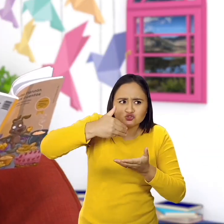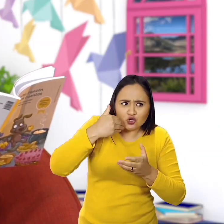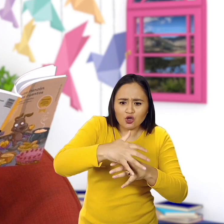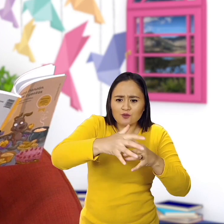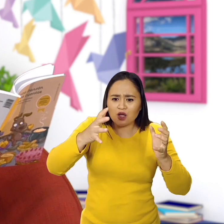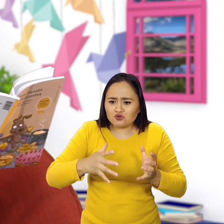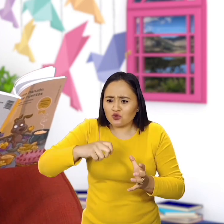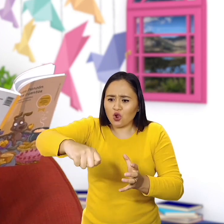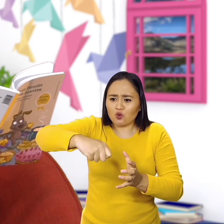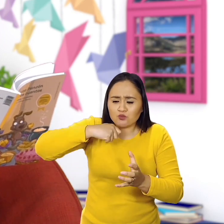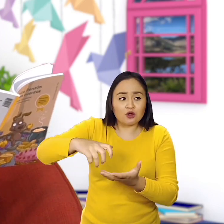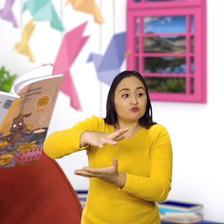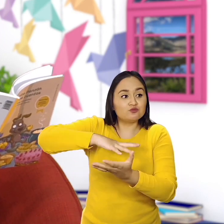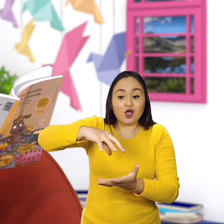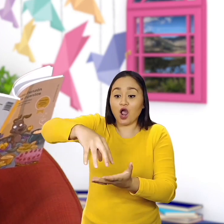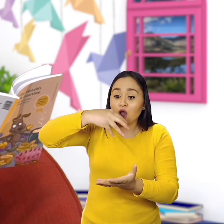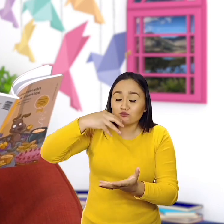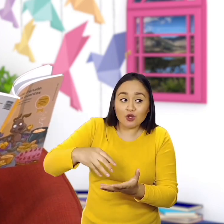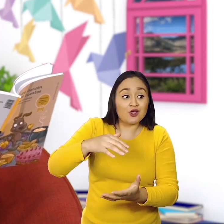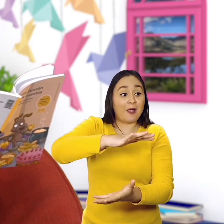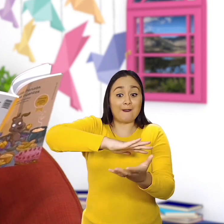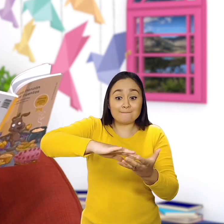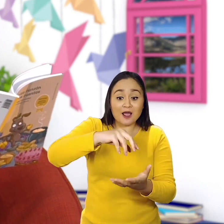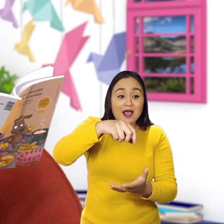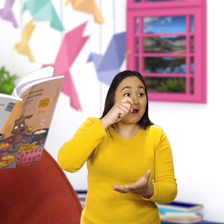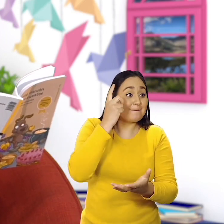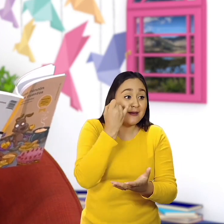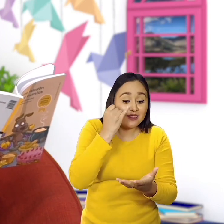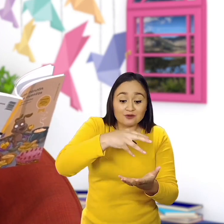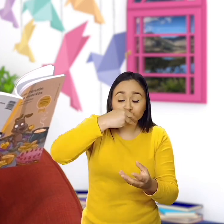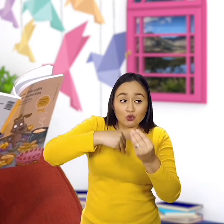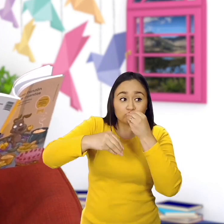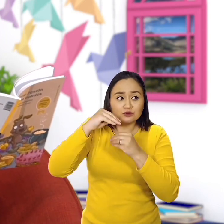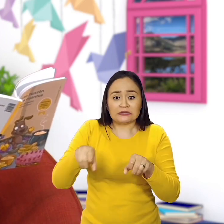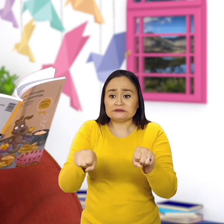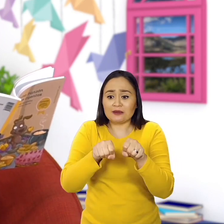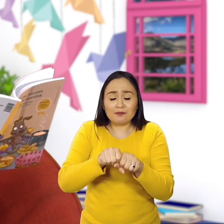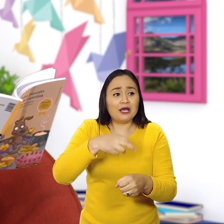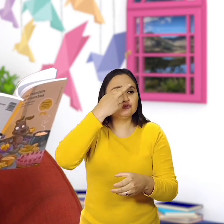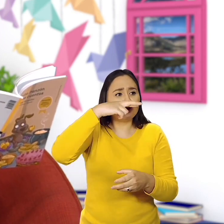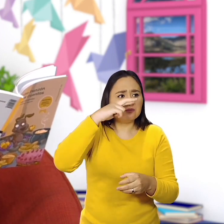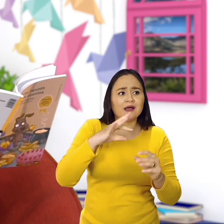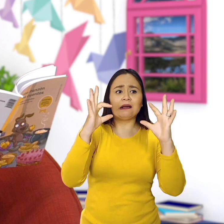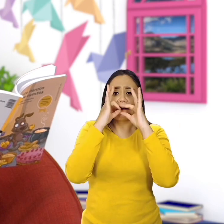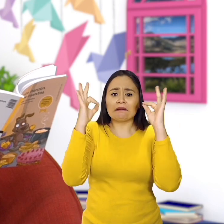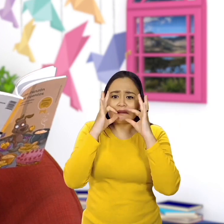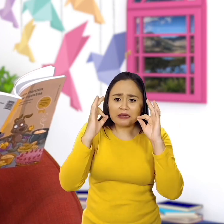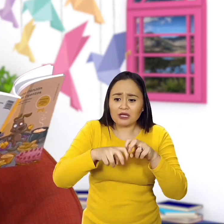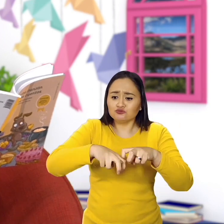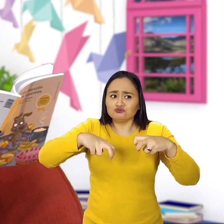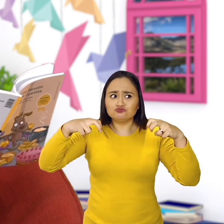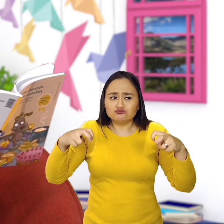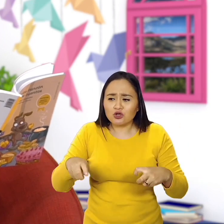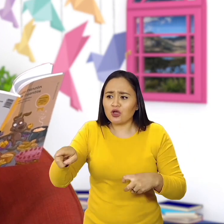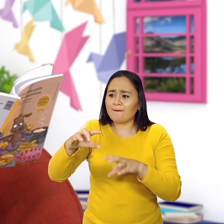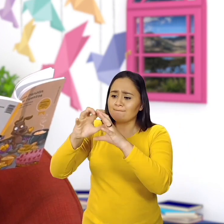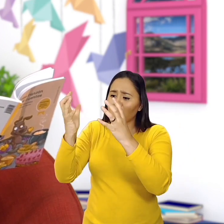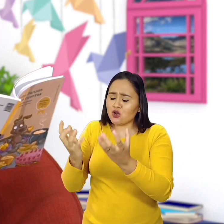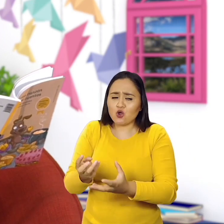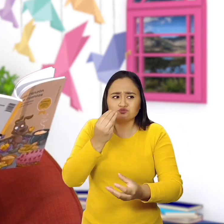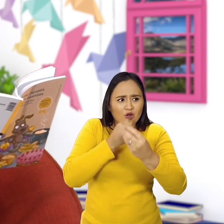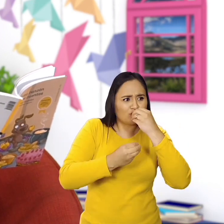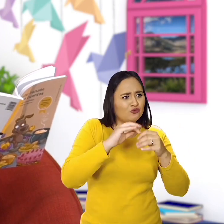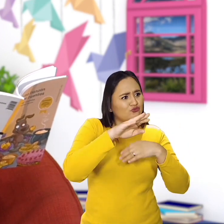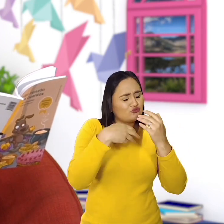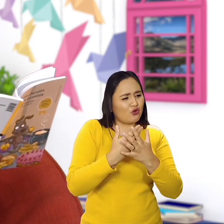panzón. ¿Por qué te comiste la sopa, la olla, el cucharón, el plato y el bolón, el tazón y el patacón, el zapato y el ratón,